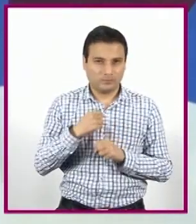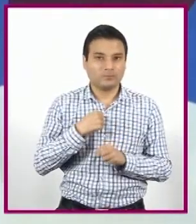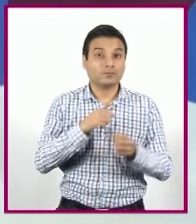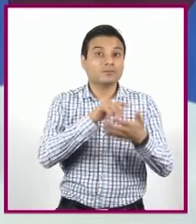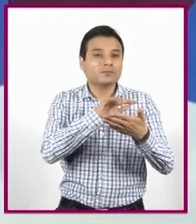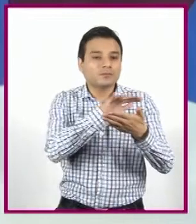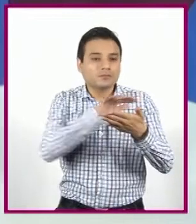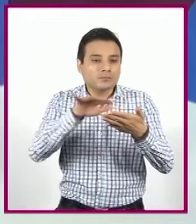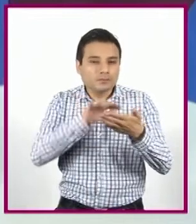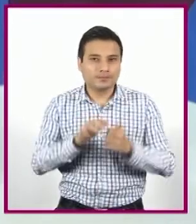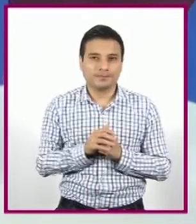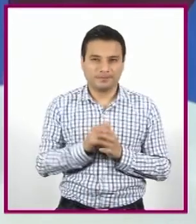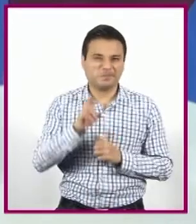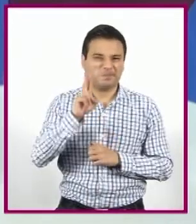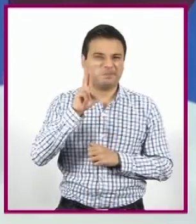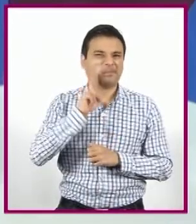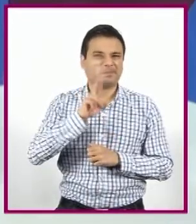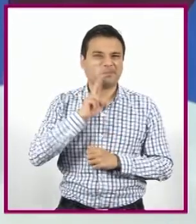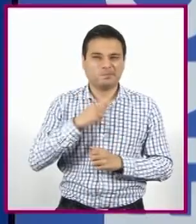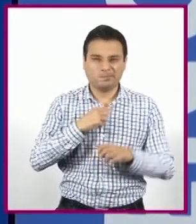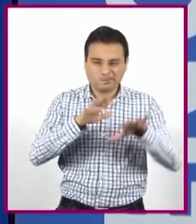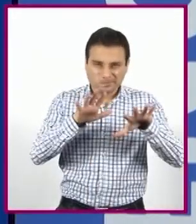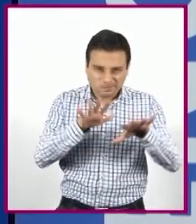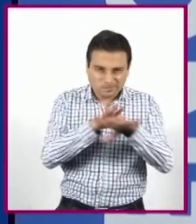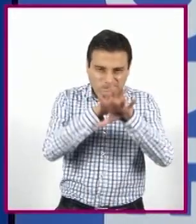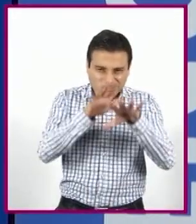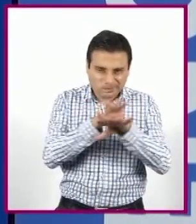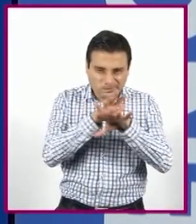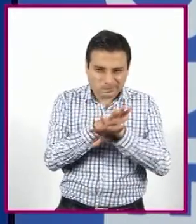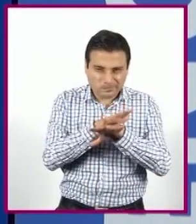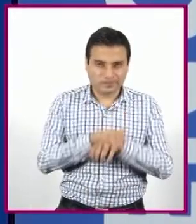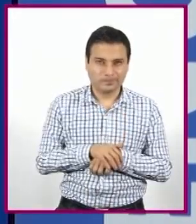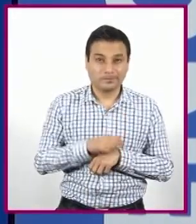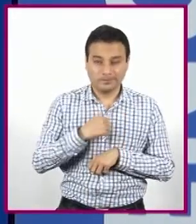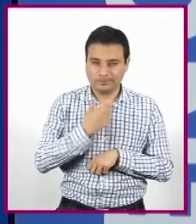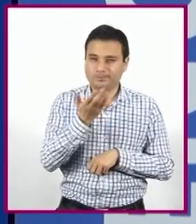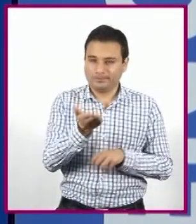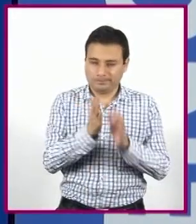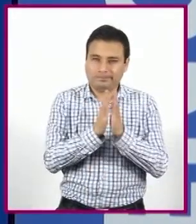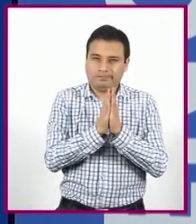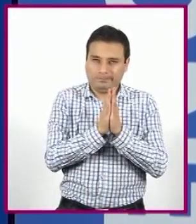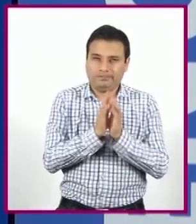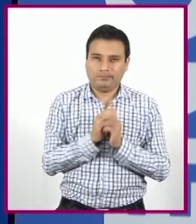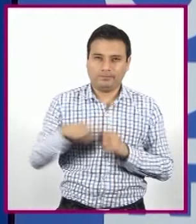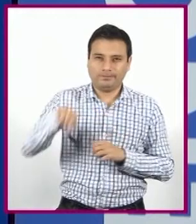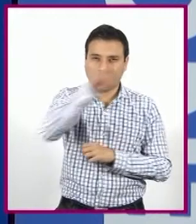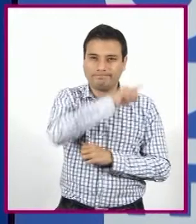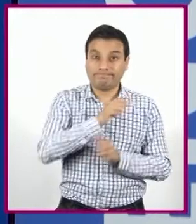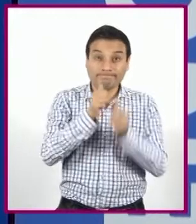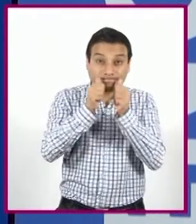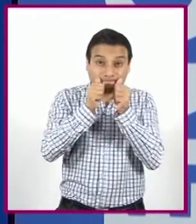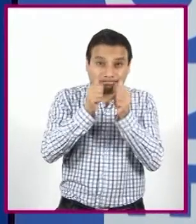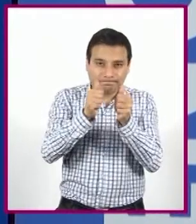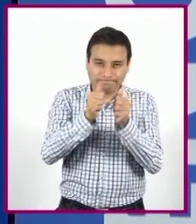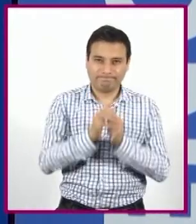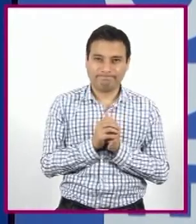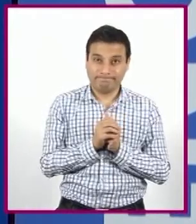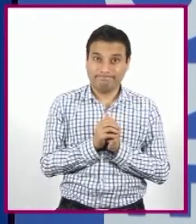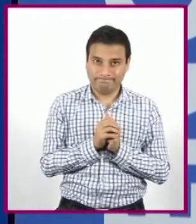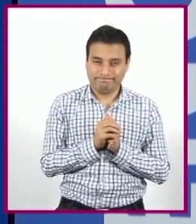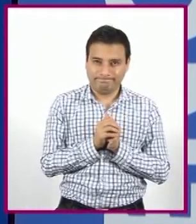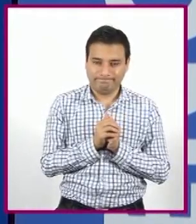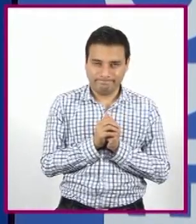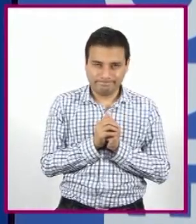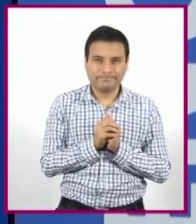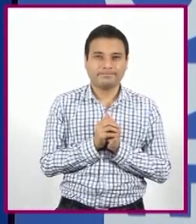completo y con algunas modificaciones, por lo que les pido de favor pongan mucha atención, no